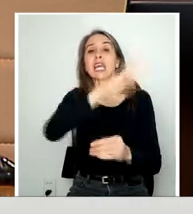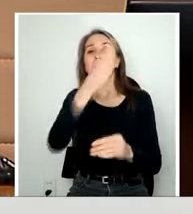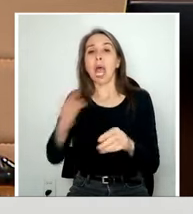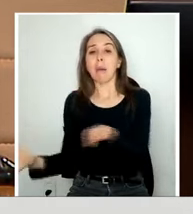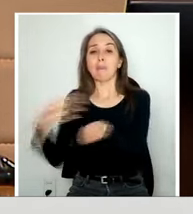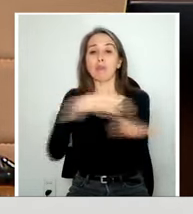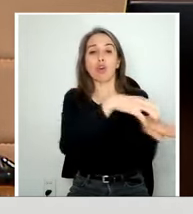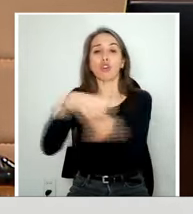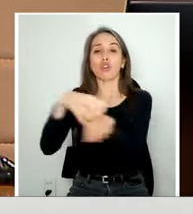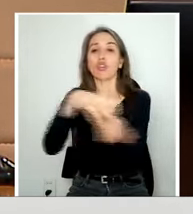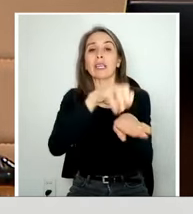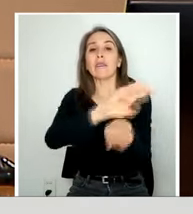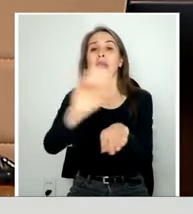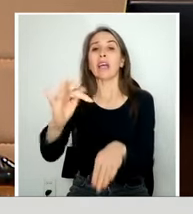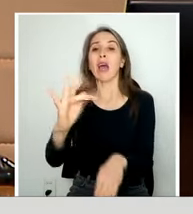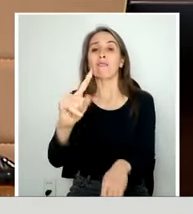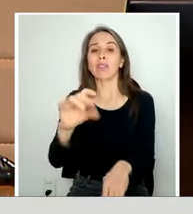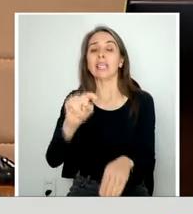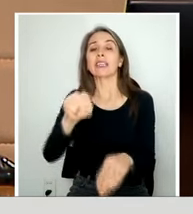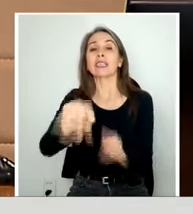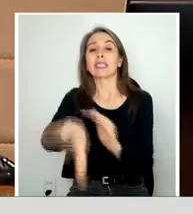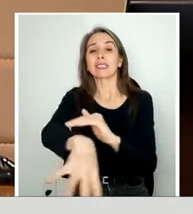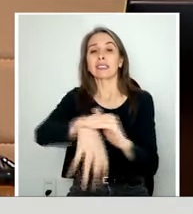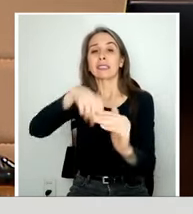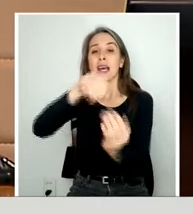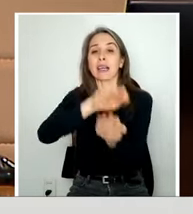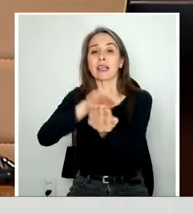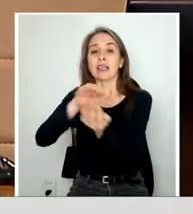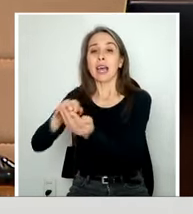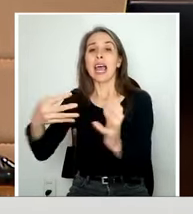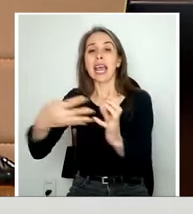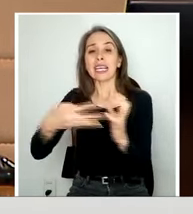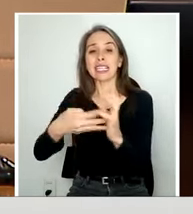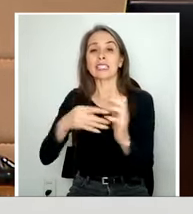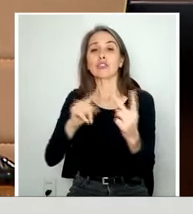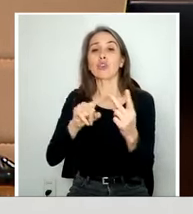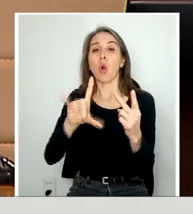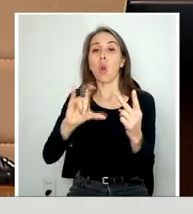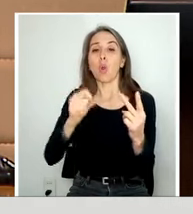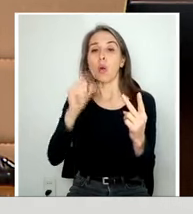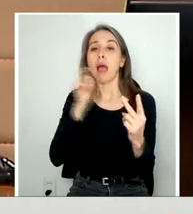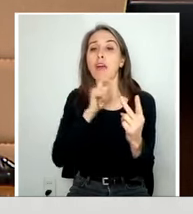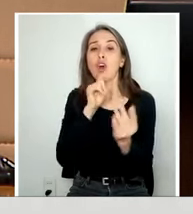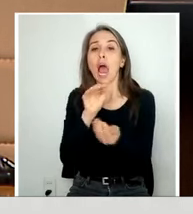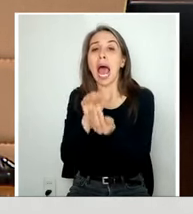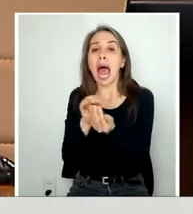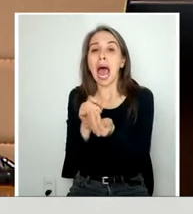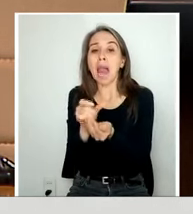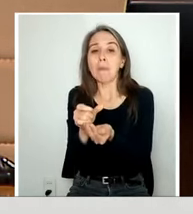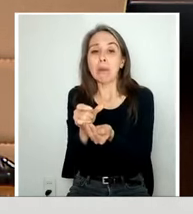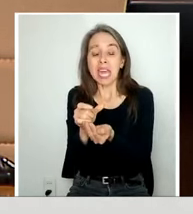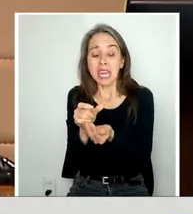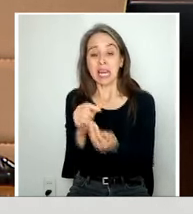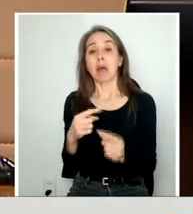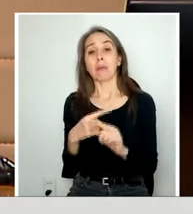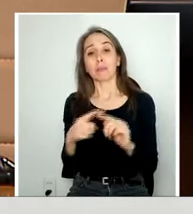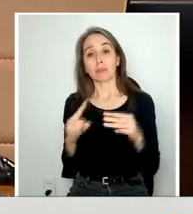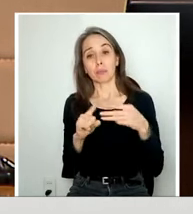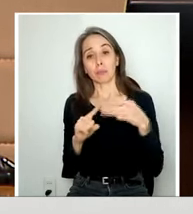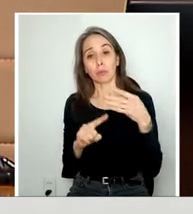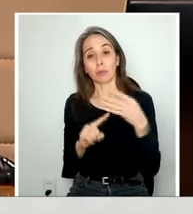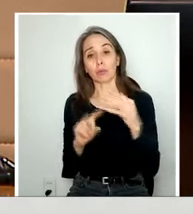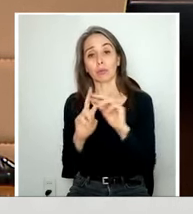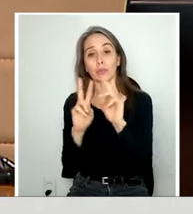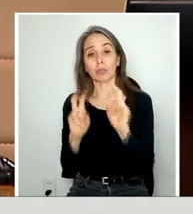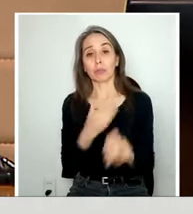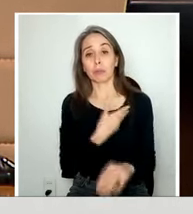vinculado a la extracción de los recursos erizo lugar roja y almeja en otro orden de materias presidente quiero